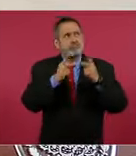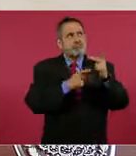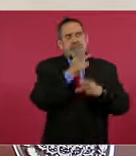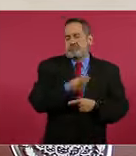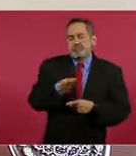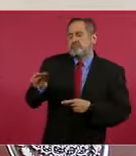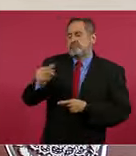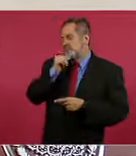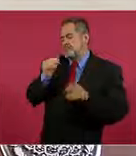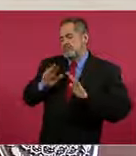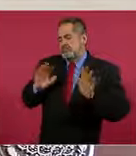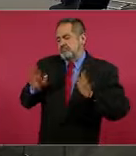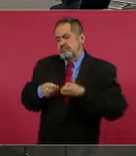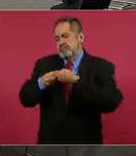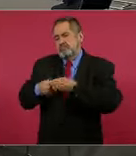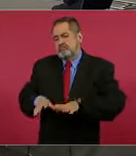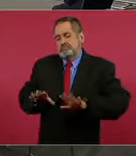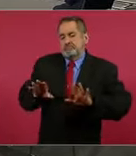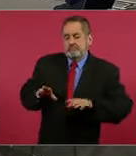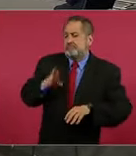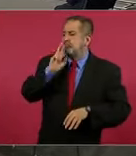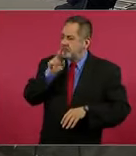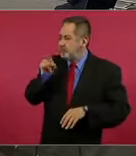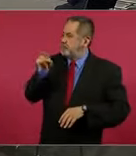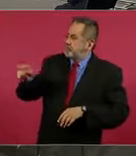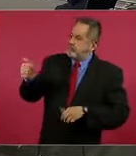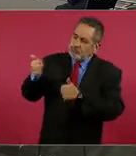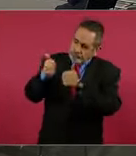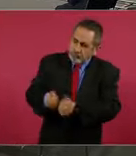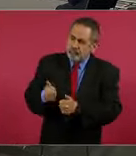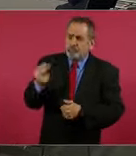de quien estuviese en la presidencia.